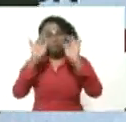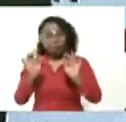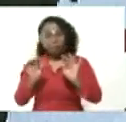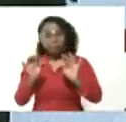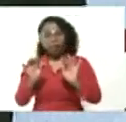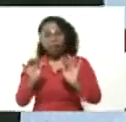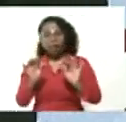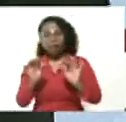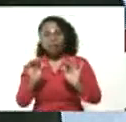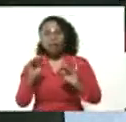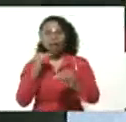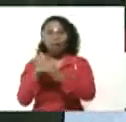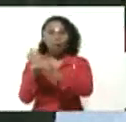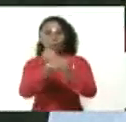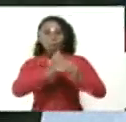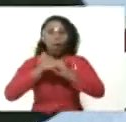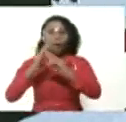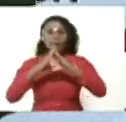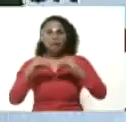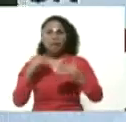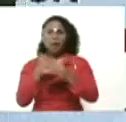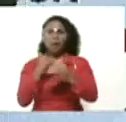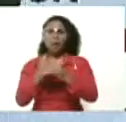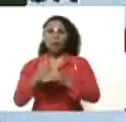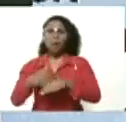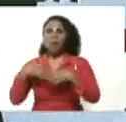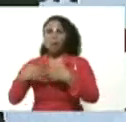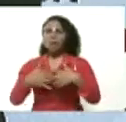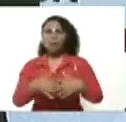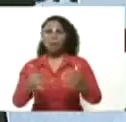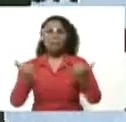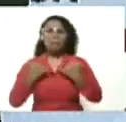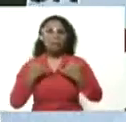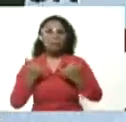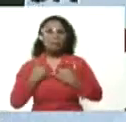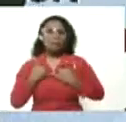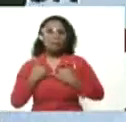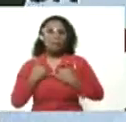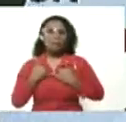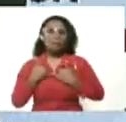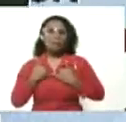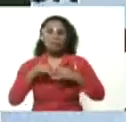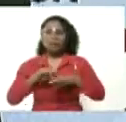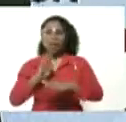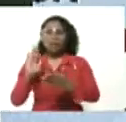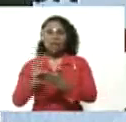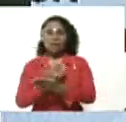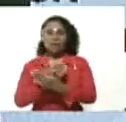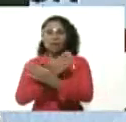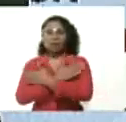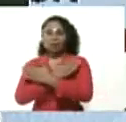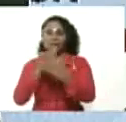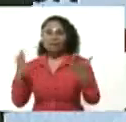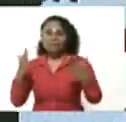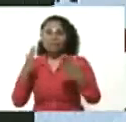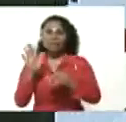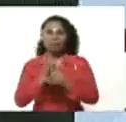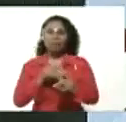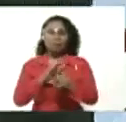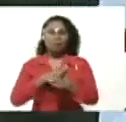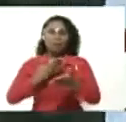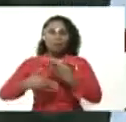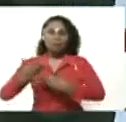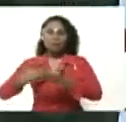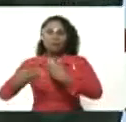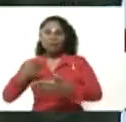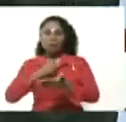donde se vive la vida como si todos fuéramos empresarios de nosotros mismos, donde desaparece la empatía, la solidaridad, la compasión y la cooperación, que